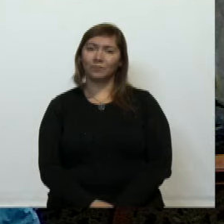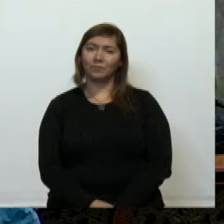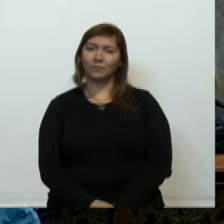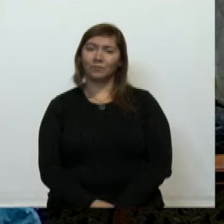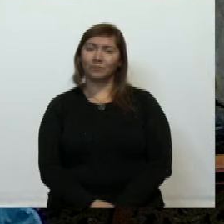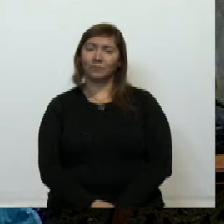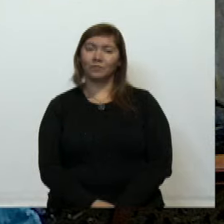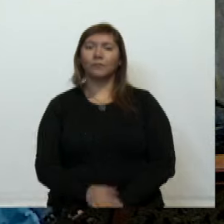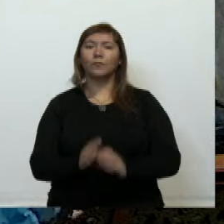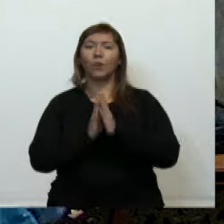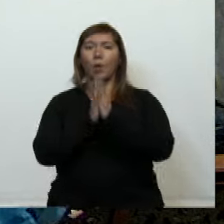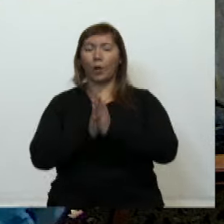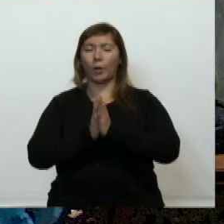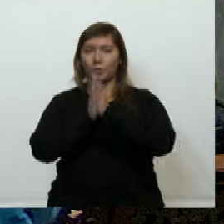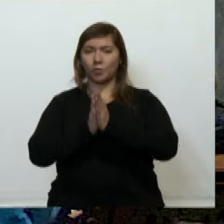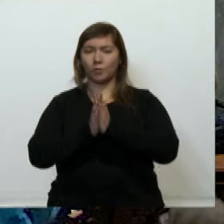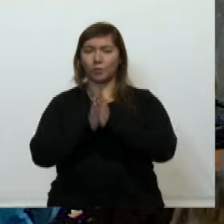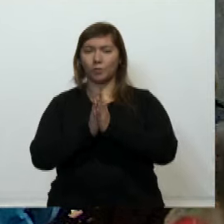Oremos.